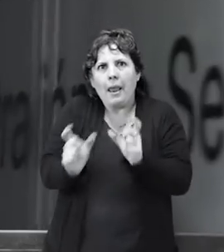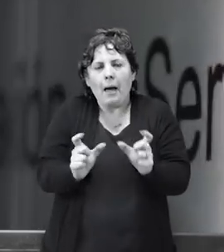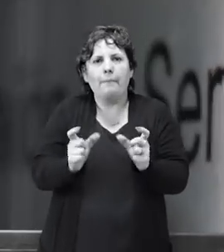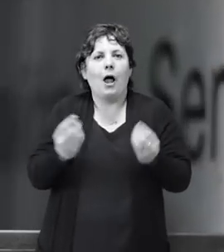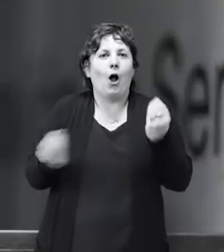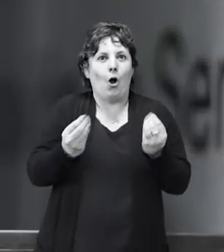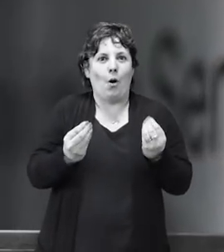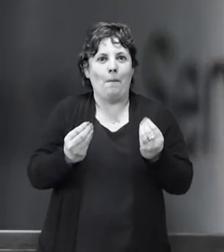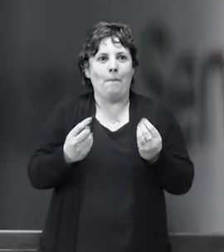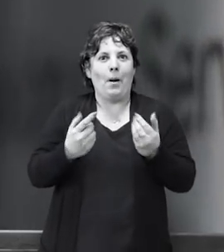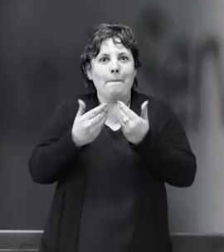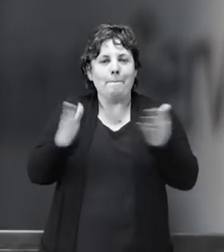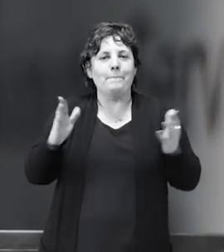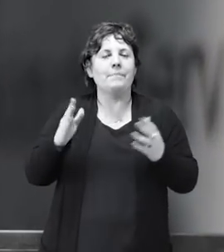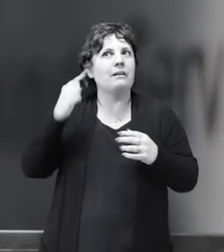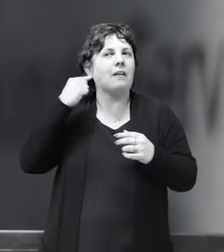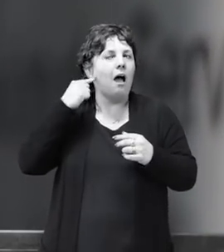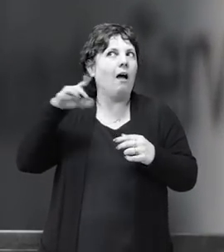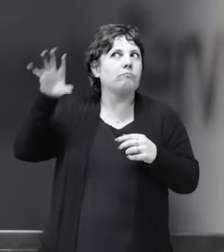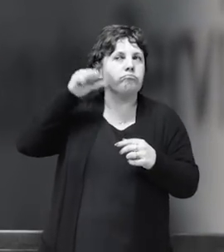o sea, lo que se llama la conciencia fonológica,